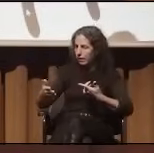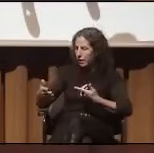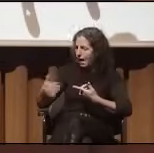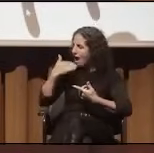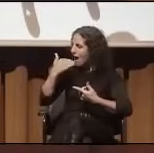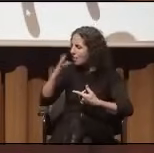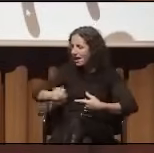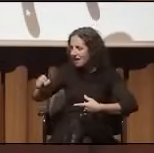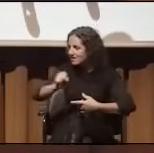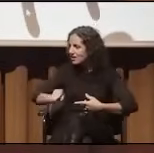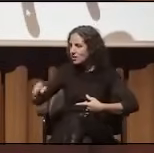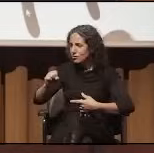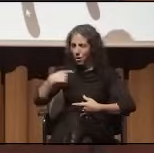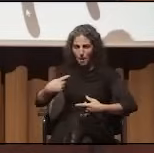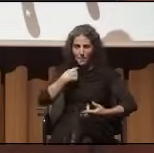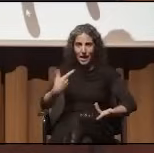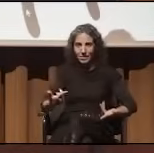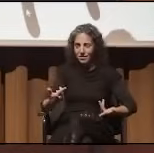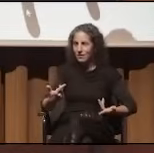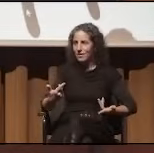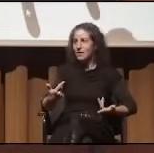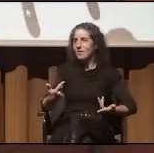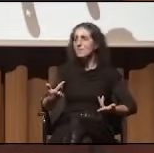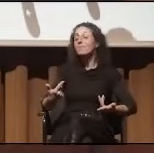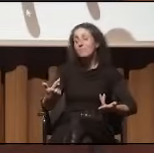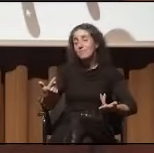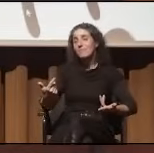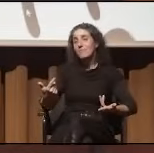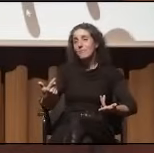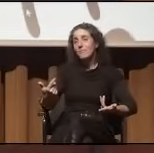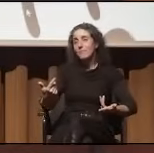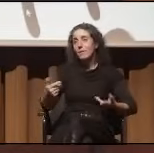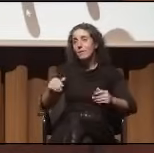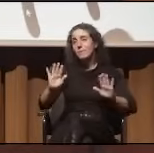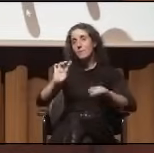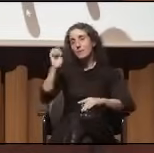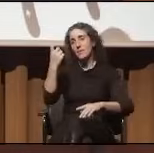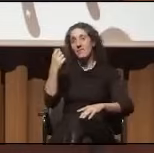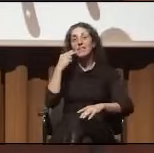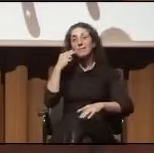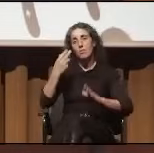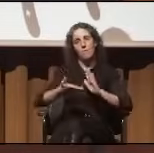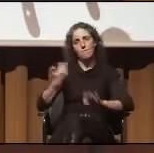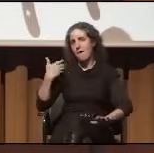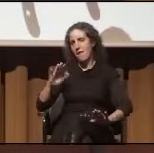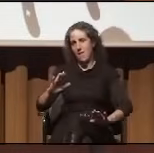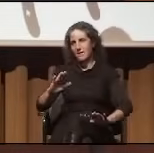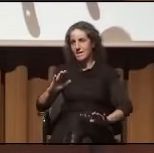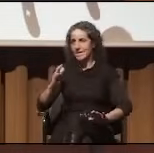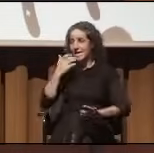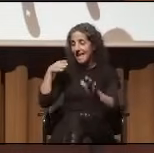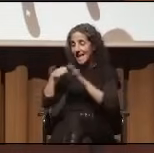y descubriréis la riqueza que hay ahí. Pero para eso hay que tener, primero tienes que haber domesticado tu miedo, porque si tienes miedo y entras con miedo ahí